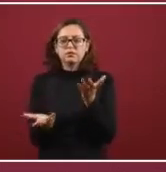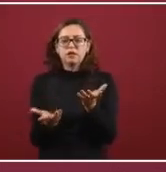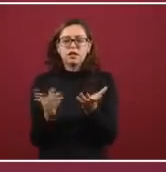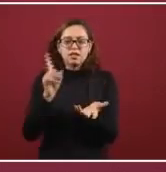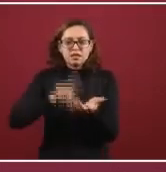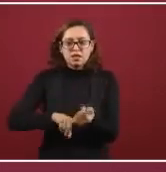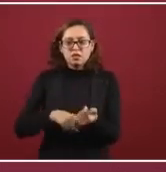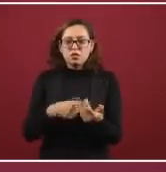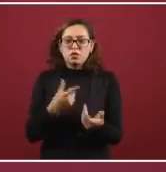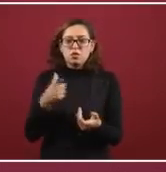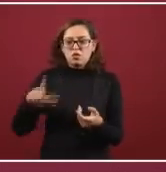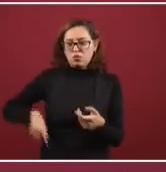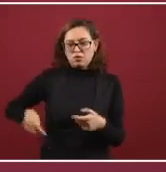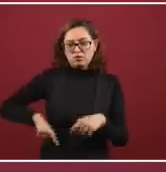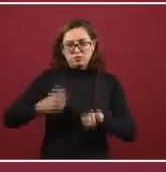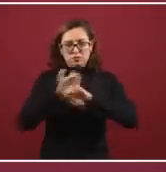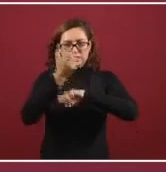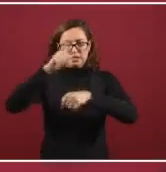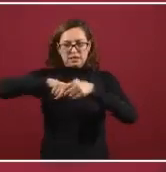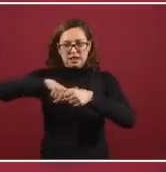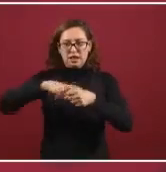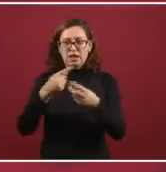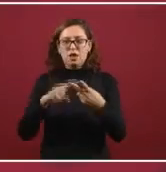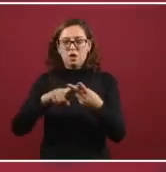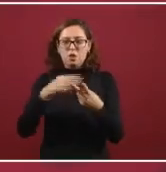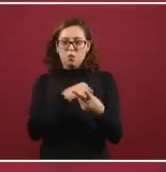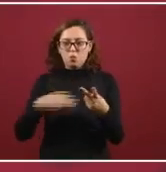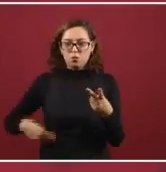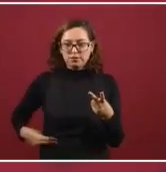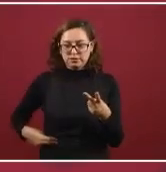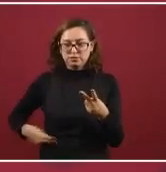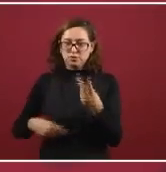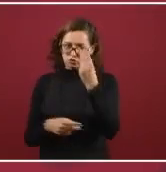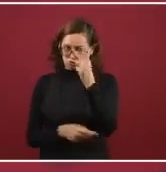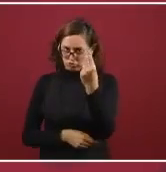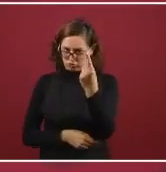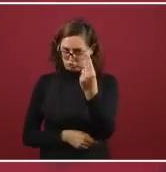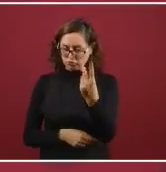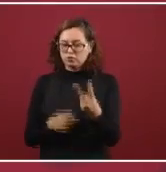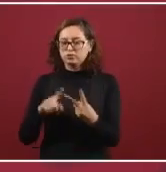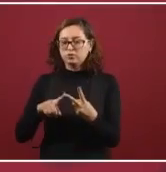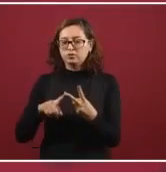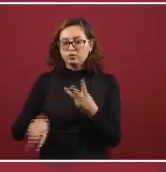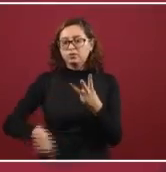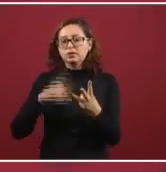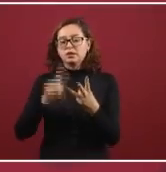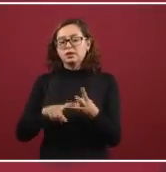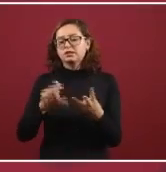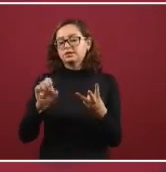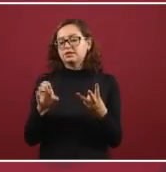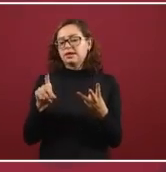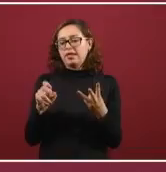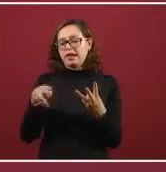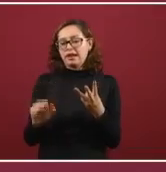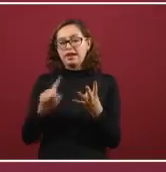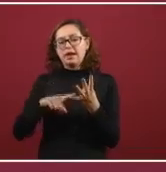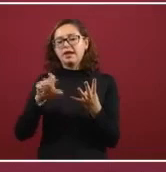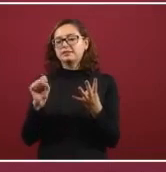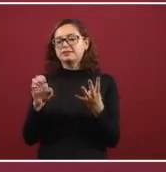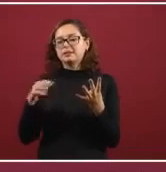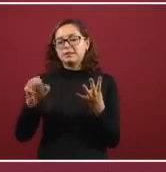de seguridad, municipios y sobre todo gobiernos de los estados. Luego tenemos Secretaría de la Defensa Nacional,